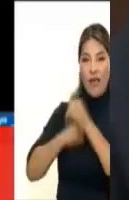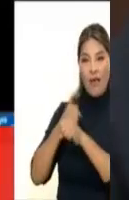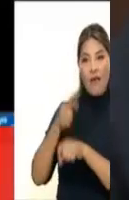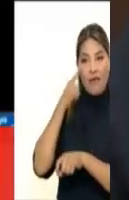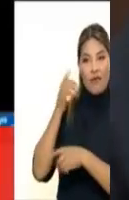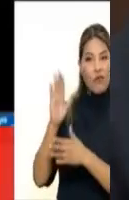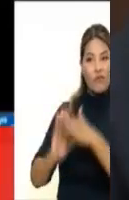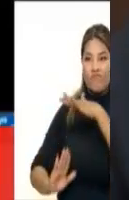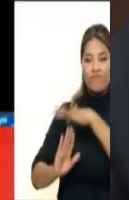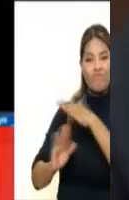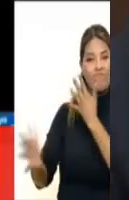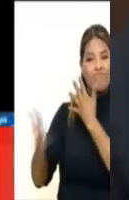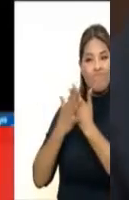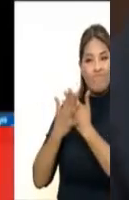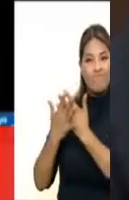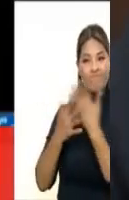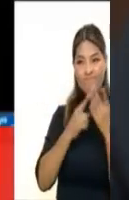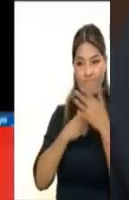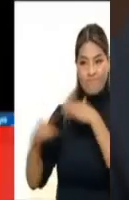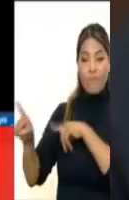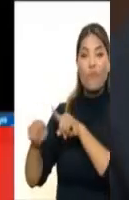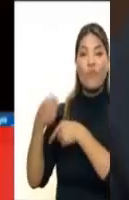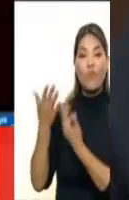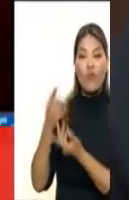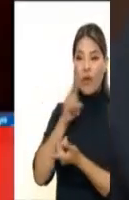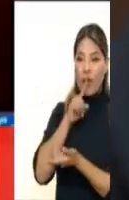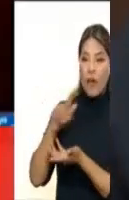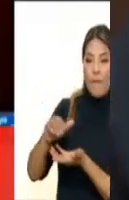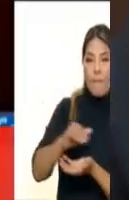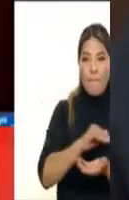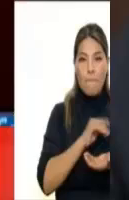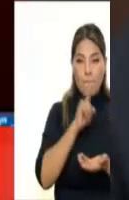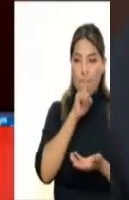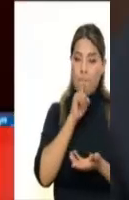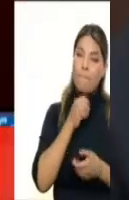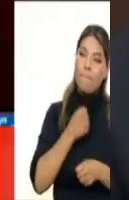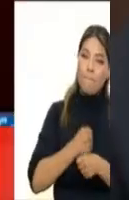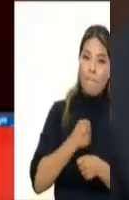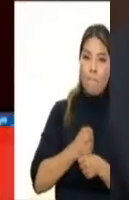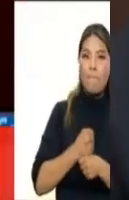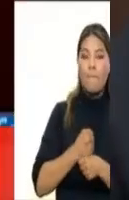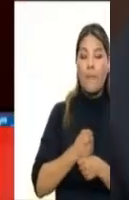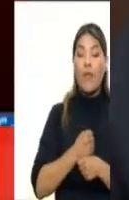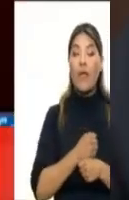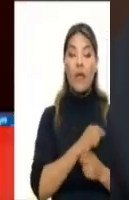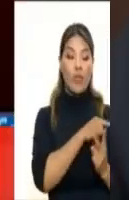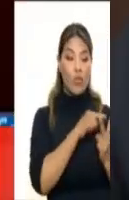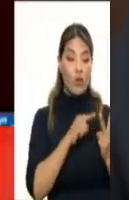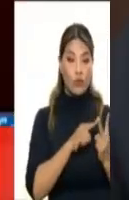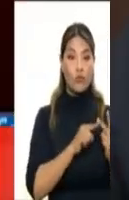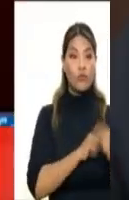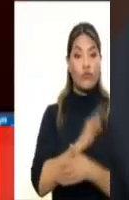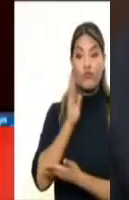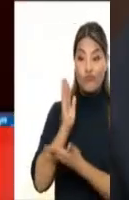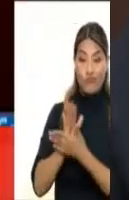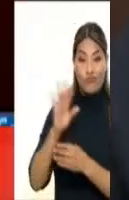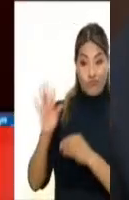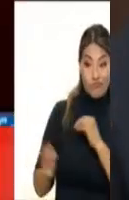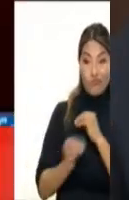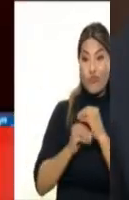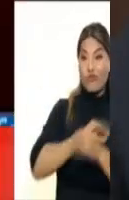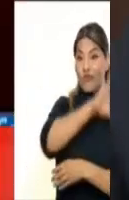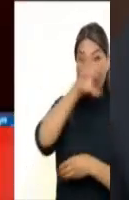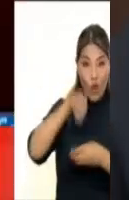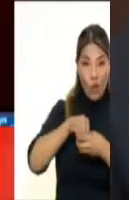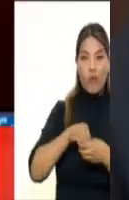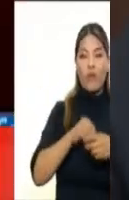privativa de libertad por el delito de lavado de activos. En suma, se le impone 20 años de